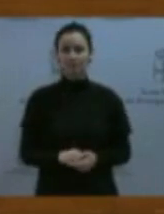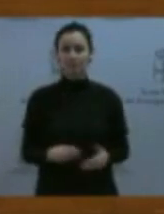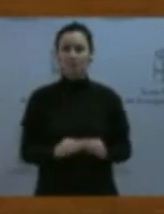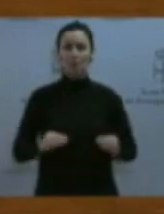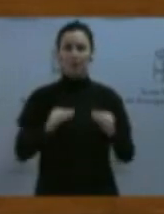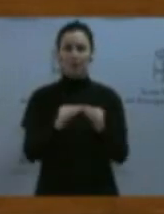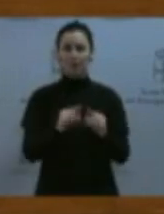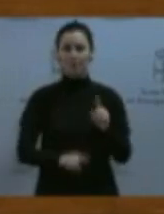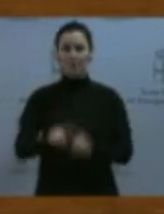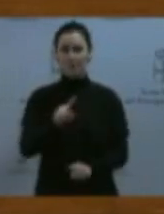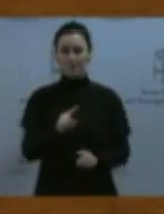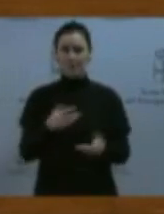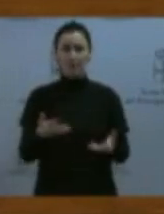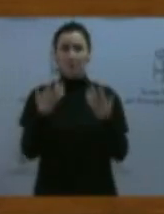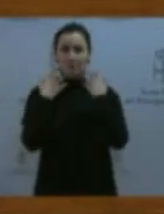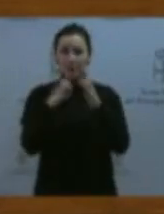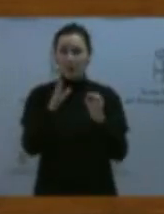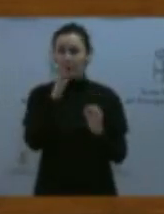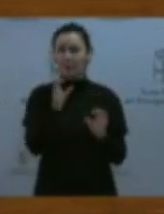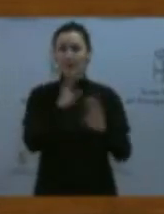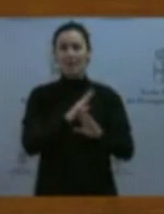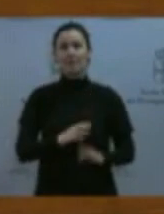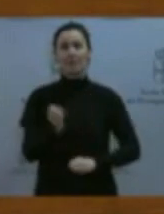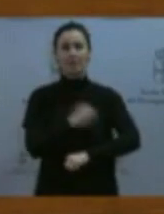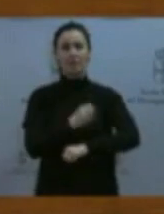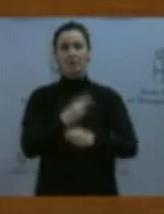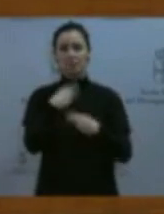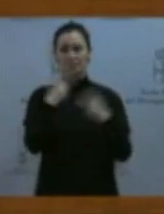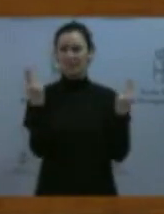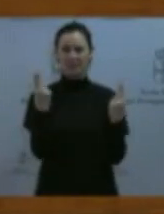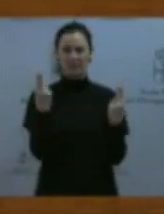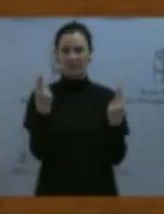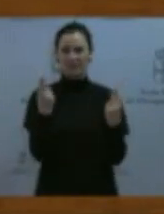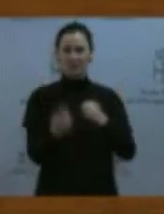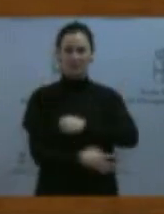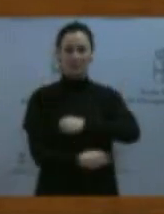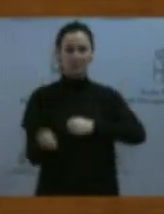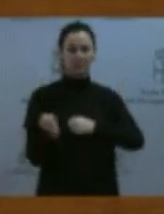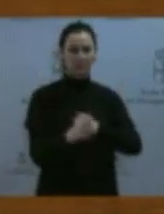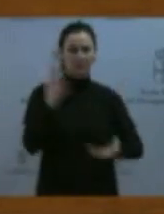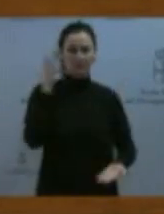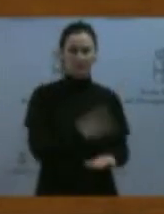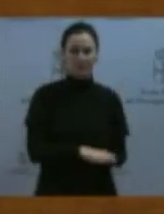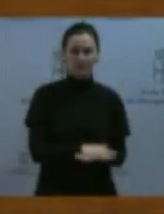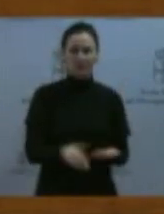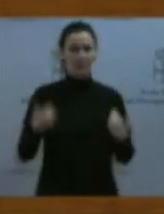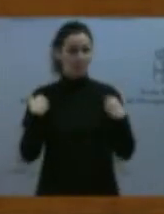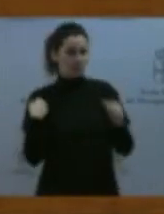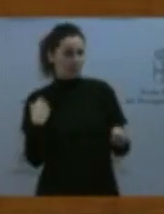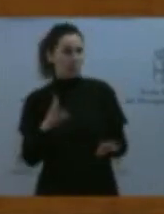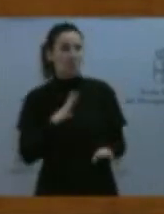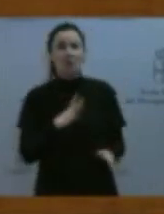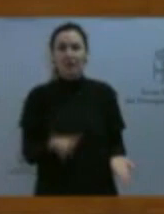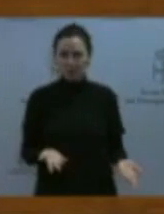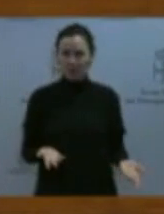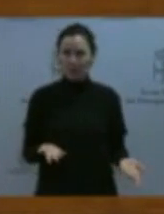los fondos públicos por quienes tenían encomendada su gestión. La sociedad ha visto destaparse, uno tras otro, casos